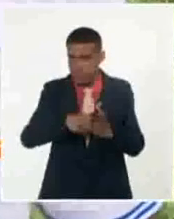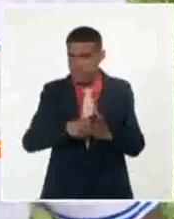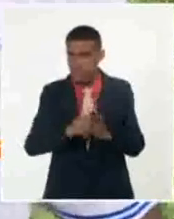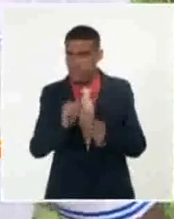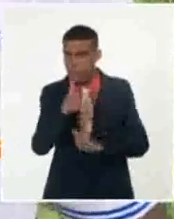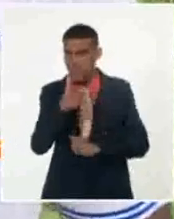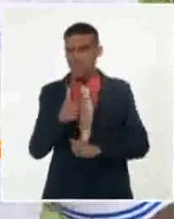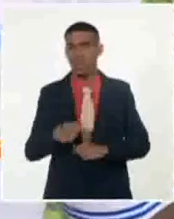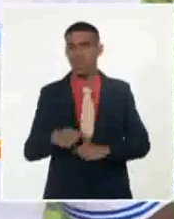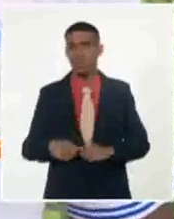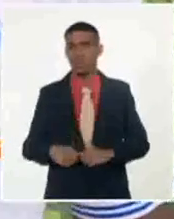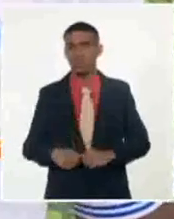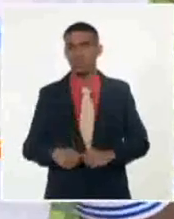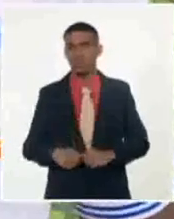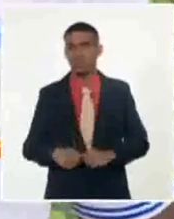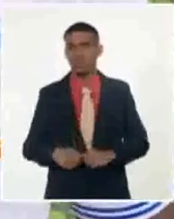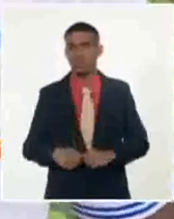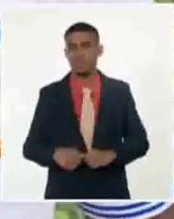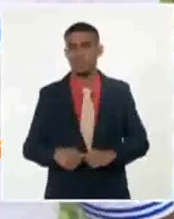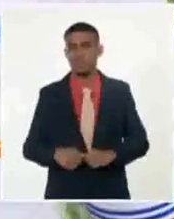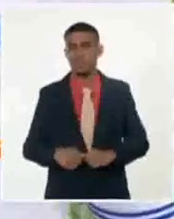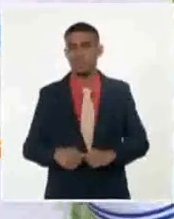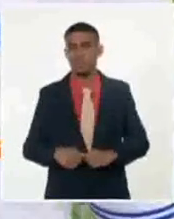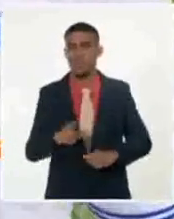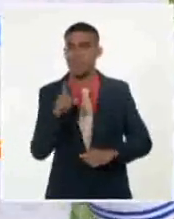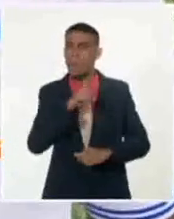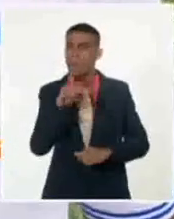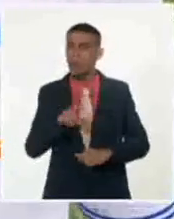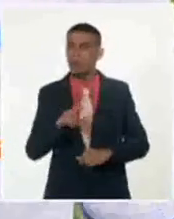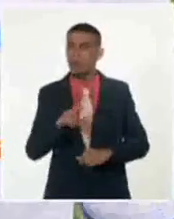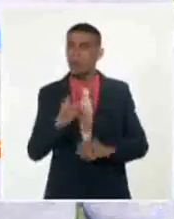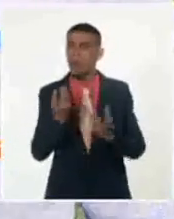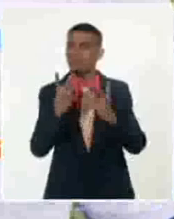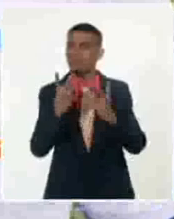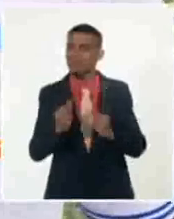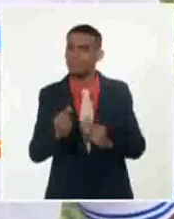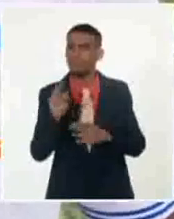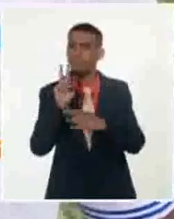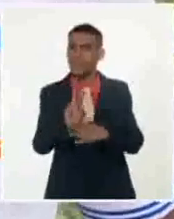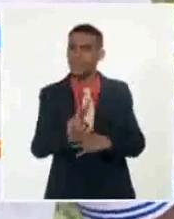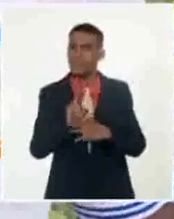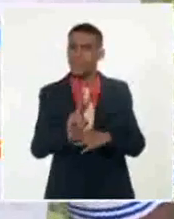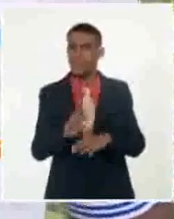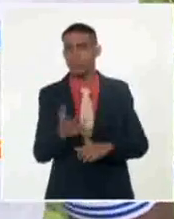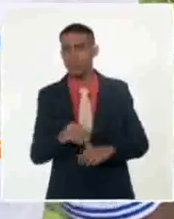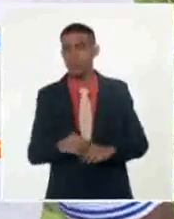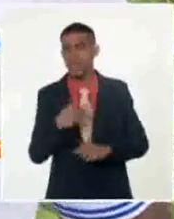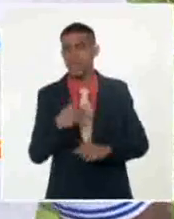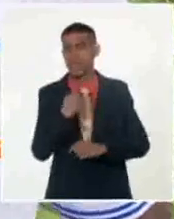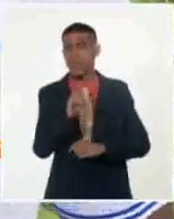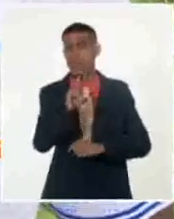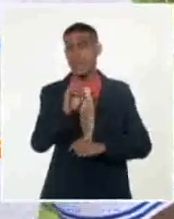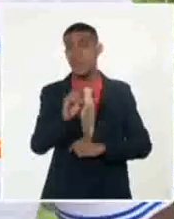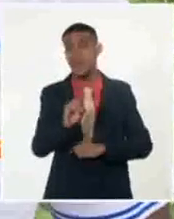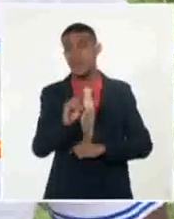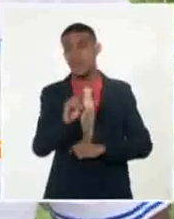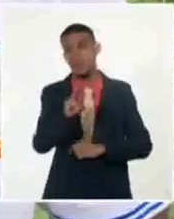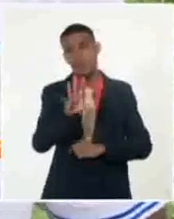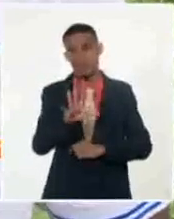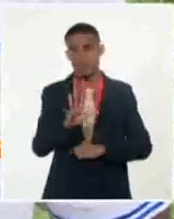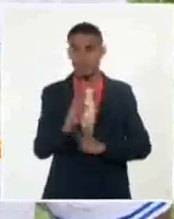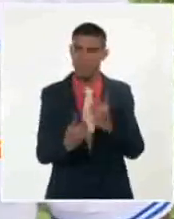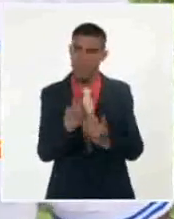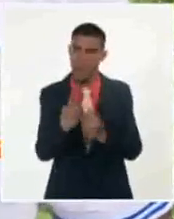producciones para la población. Eso. ¿Cuántas visitas han hecho hasta el momento? Bueno, nosotros hemos desarrollado pies de 20, 25 en algunas comisiones